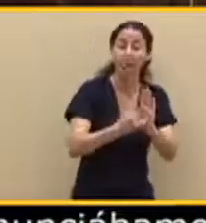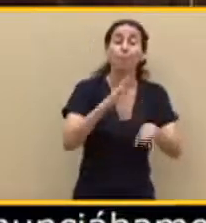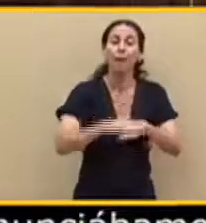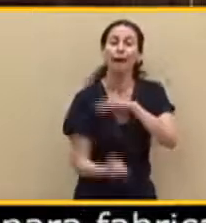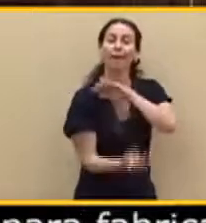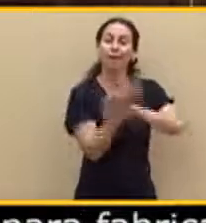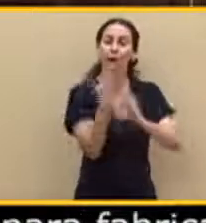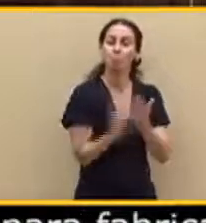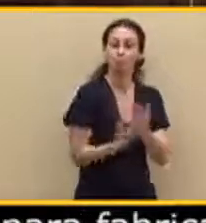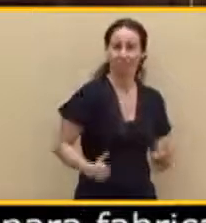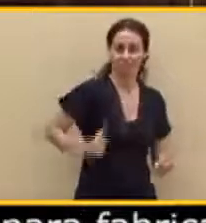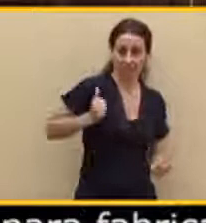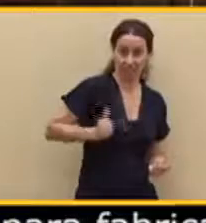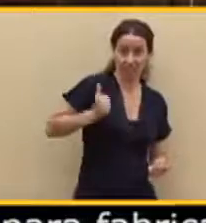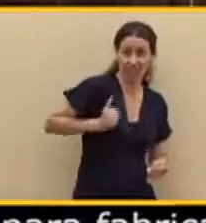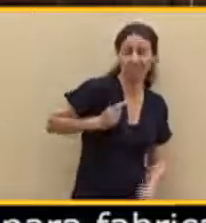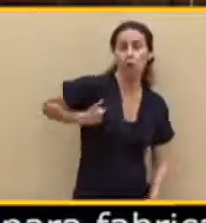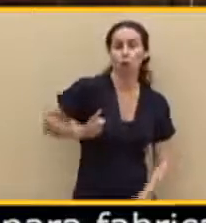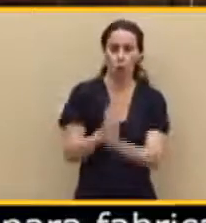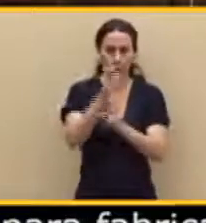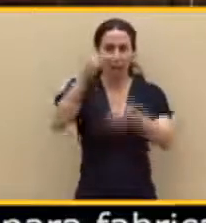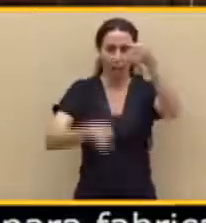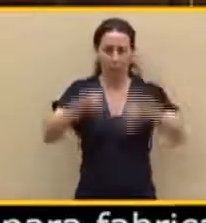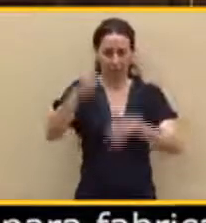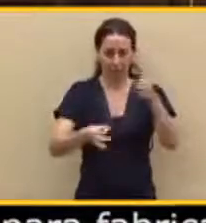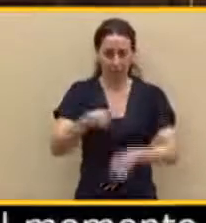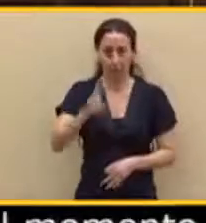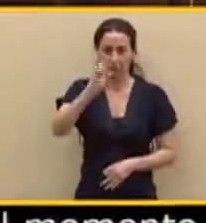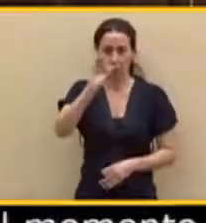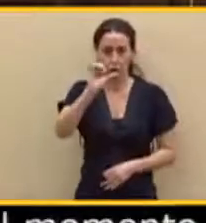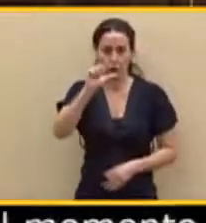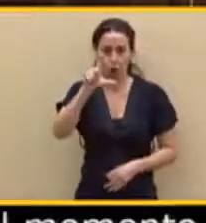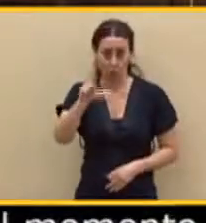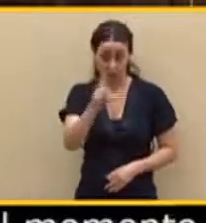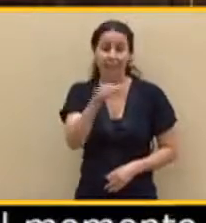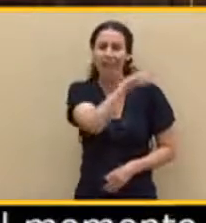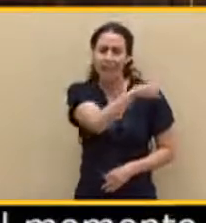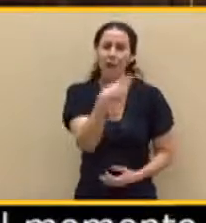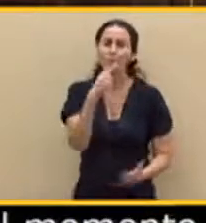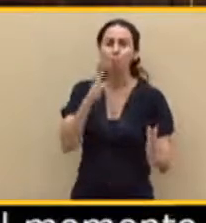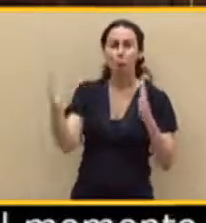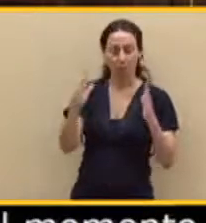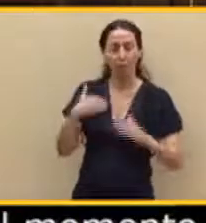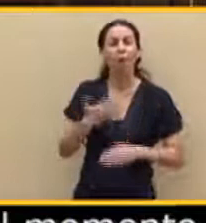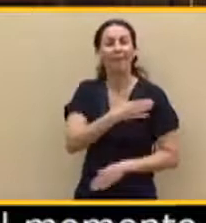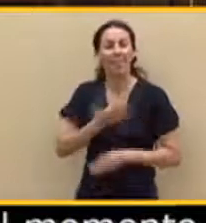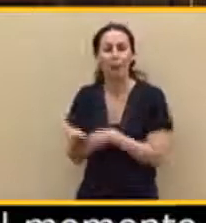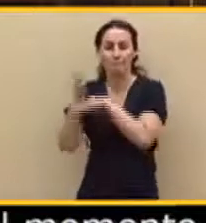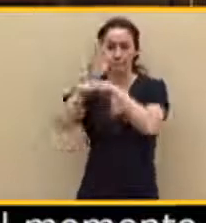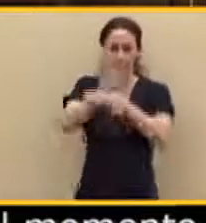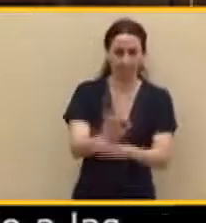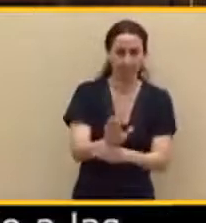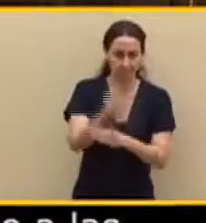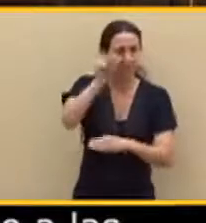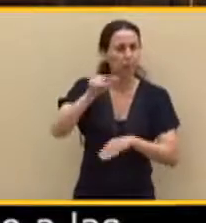la magistrada Rosell, en el momento en el que la magistrada Rosell había decidido presentarse a las elecciones como cabeza de lista por Las Palmas,